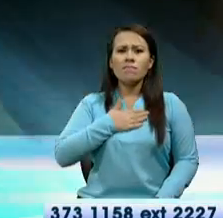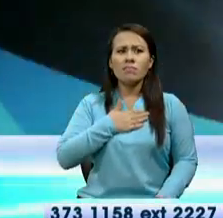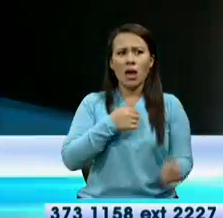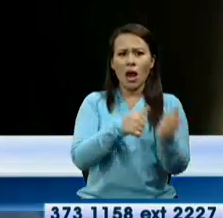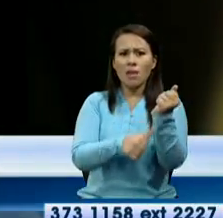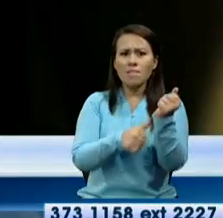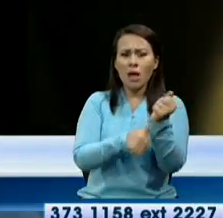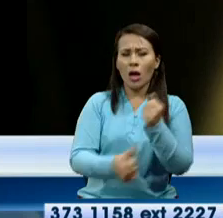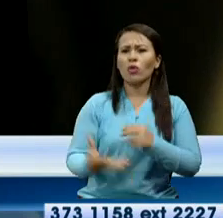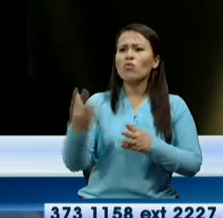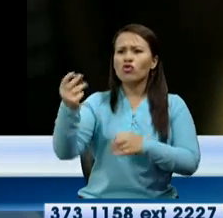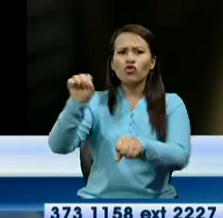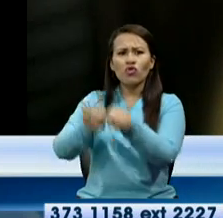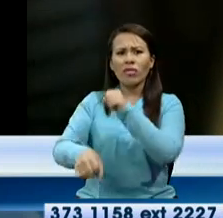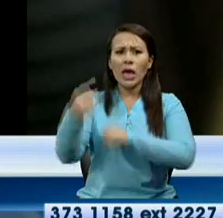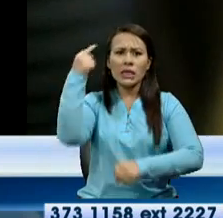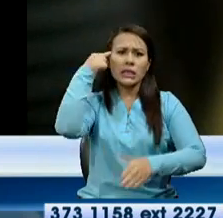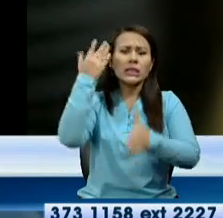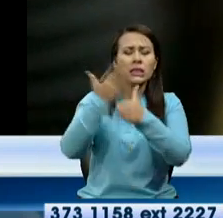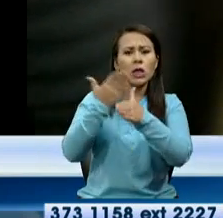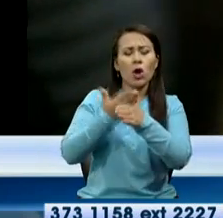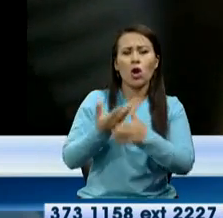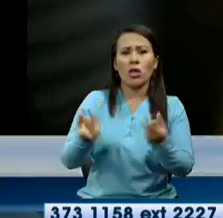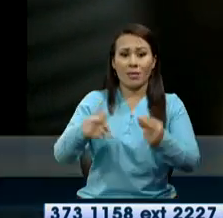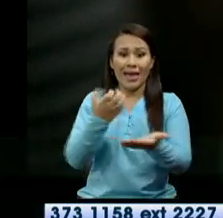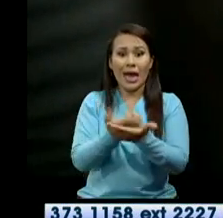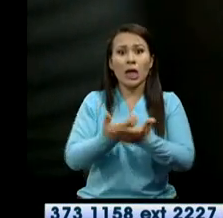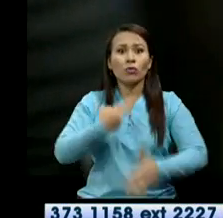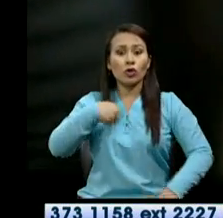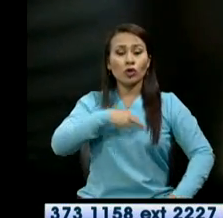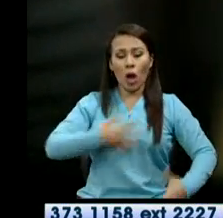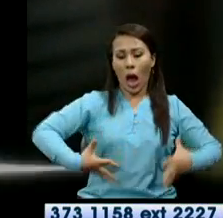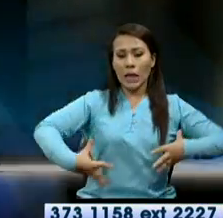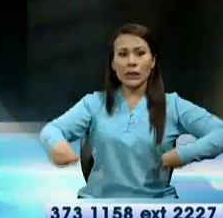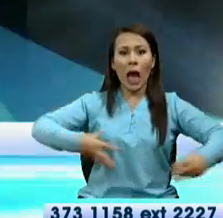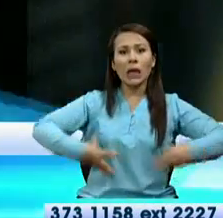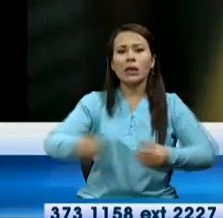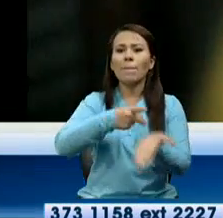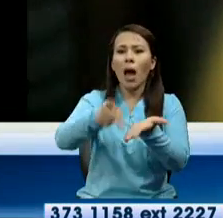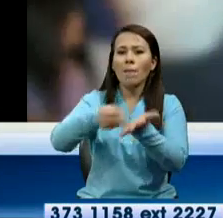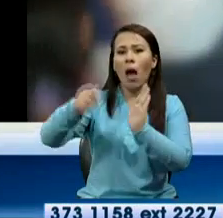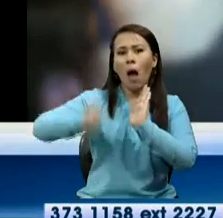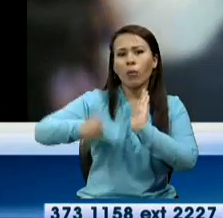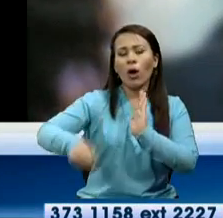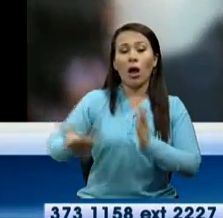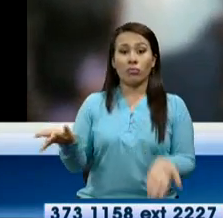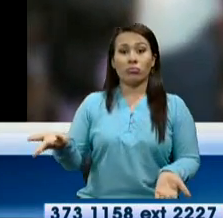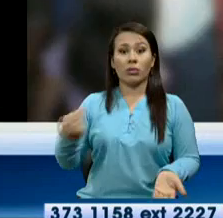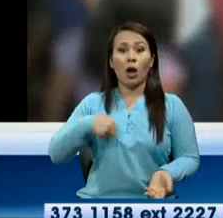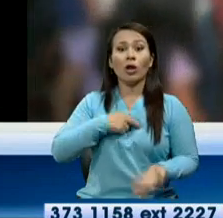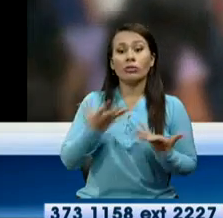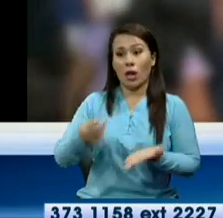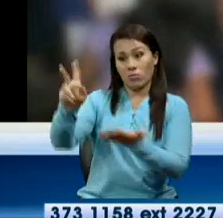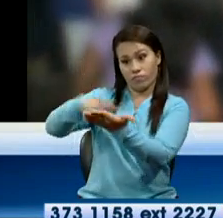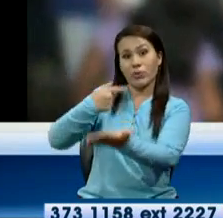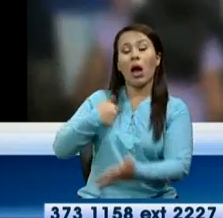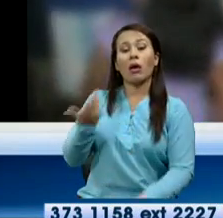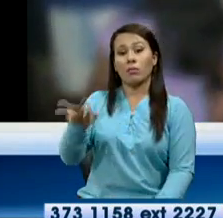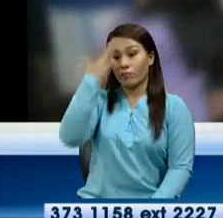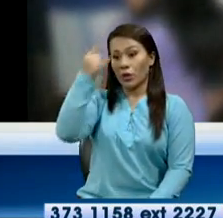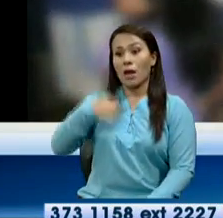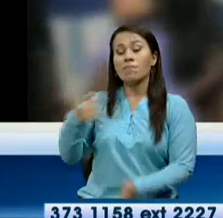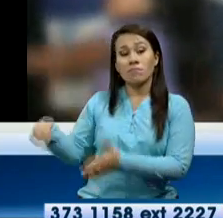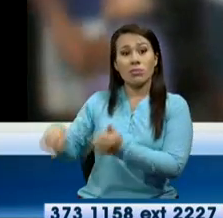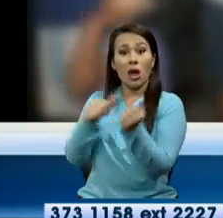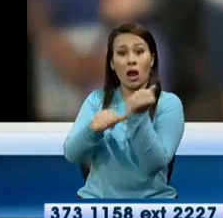hicieron daños y perjuicios psicológica y económicamente, y queremos justicia de eso. 2 años, 2 meses huyendo de la